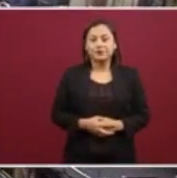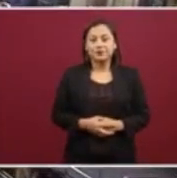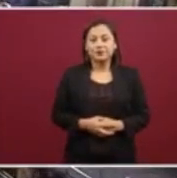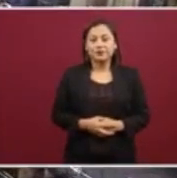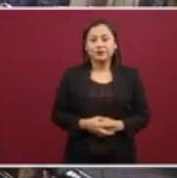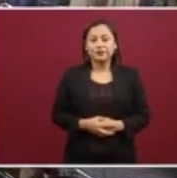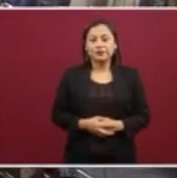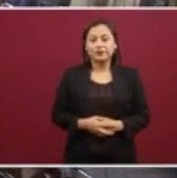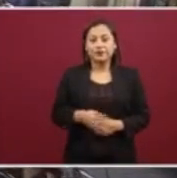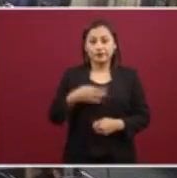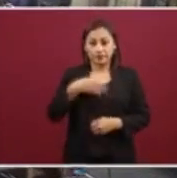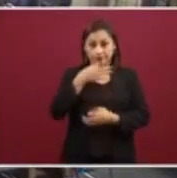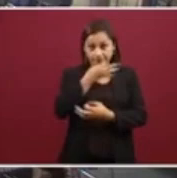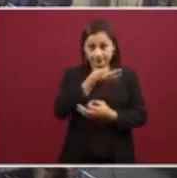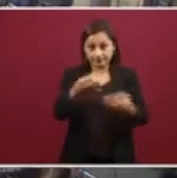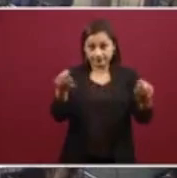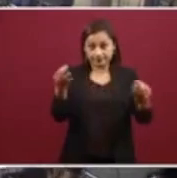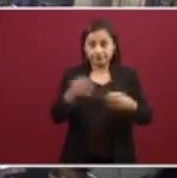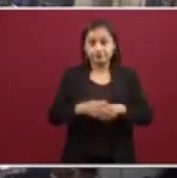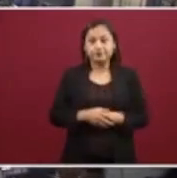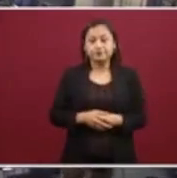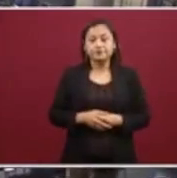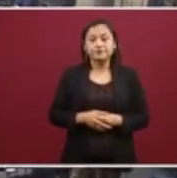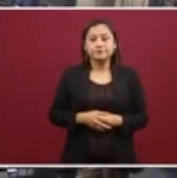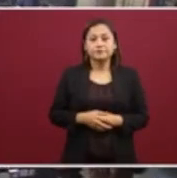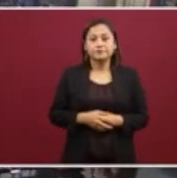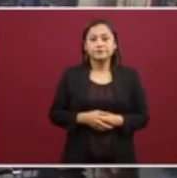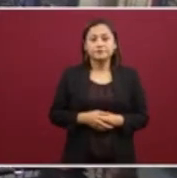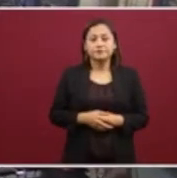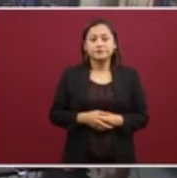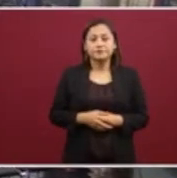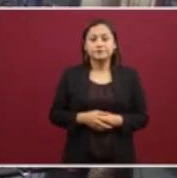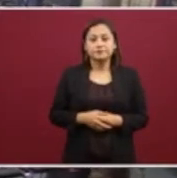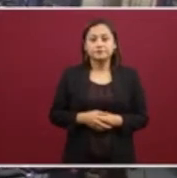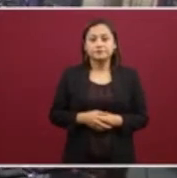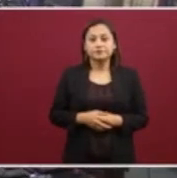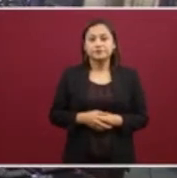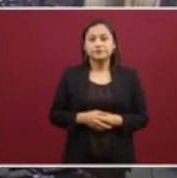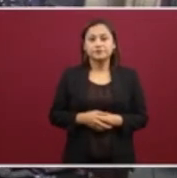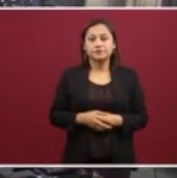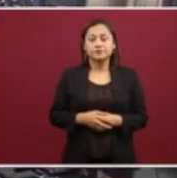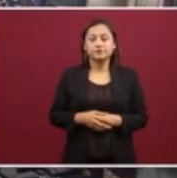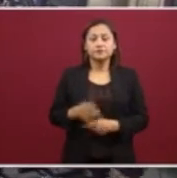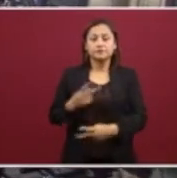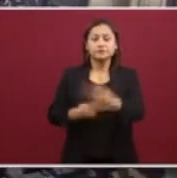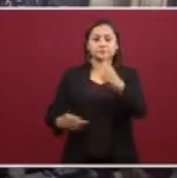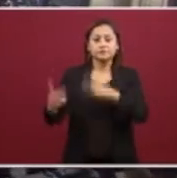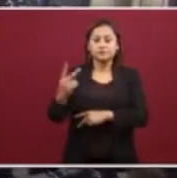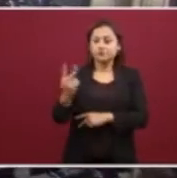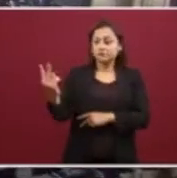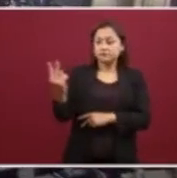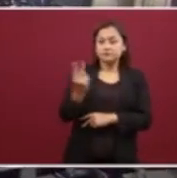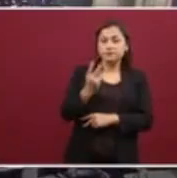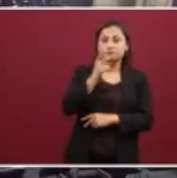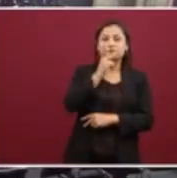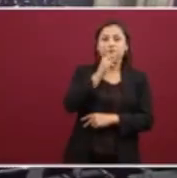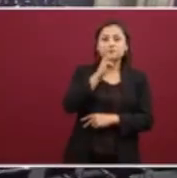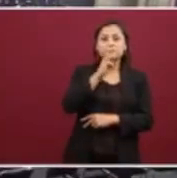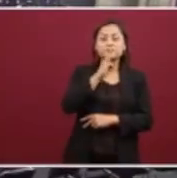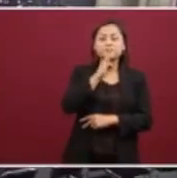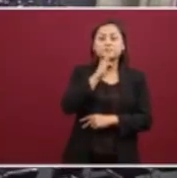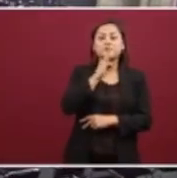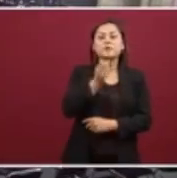les informo que recibí a los padres de los niños, de los bebés que perdieron la